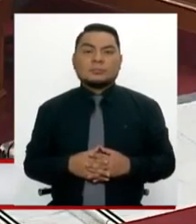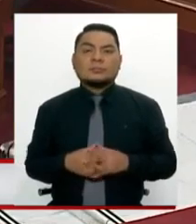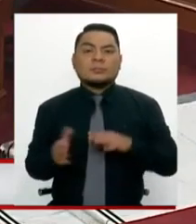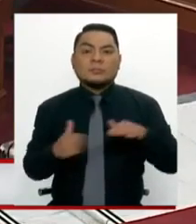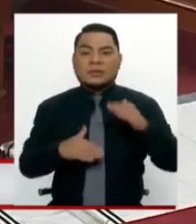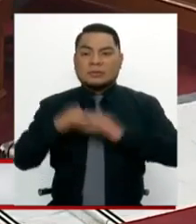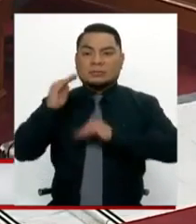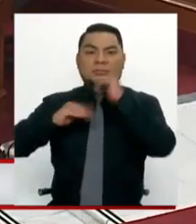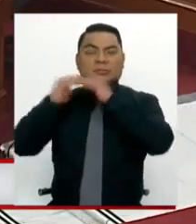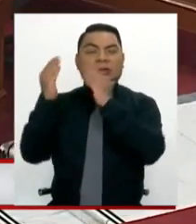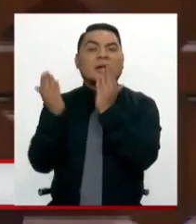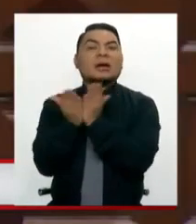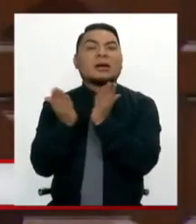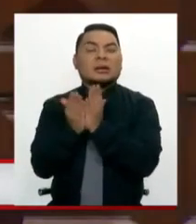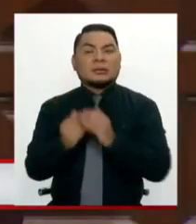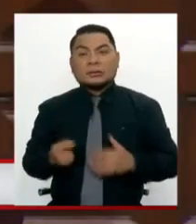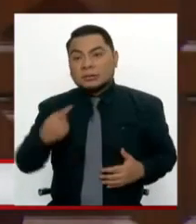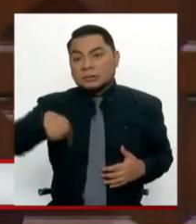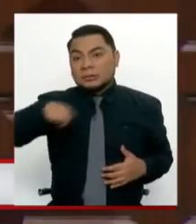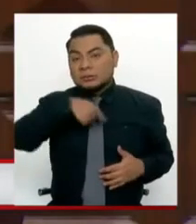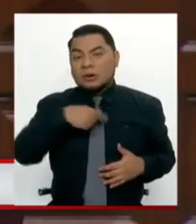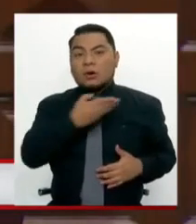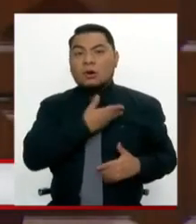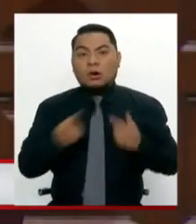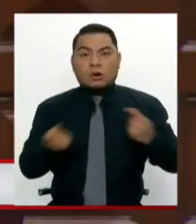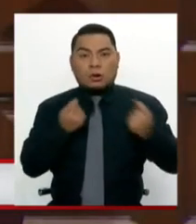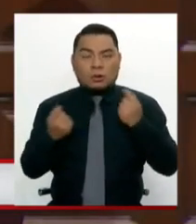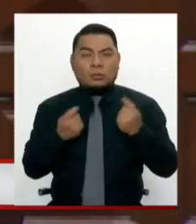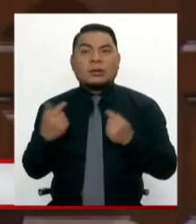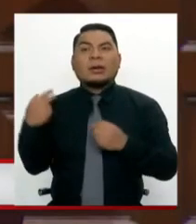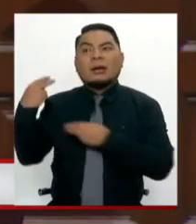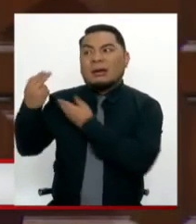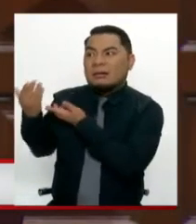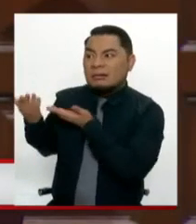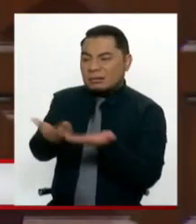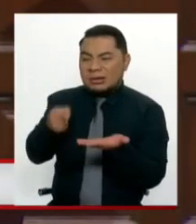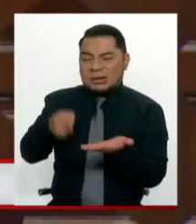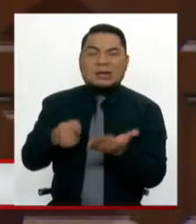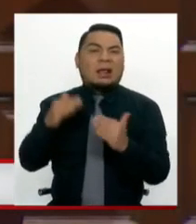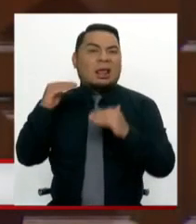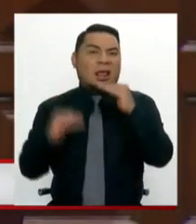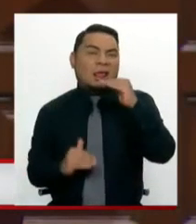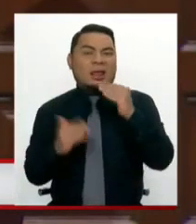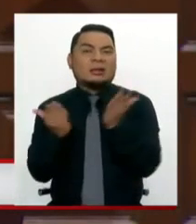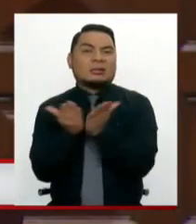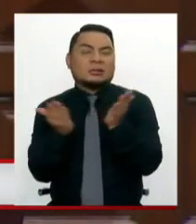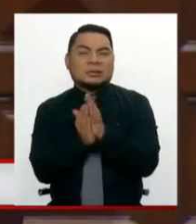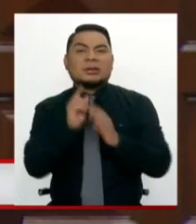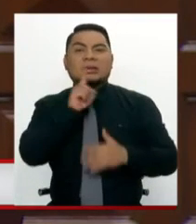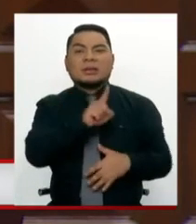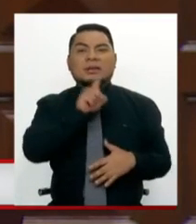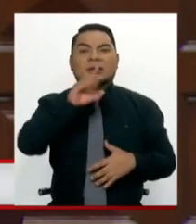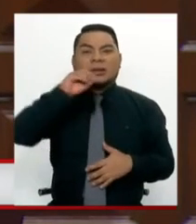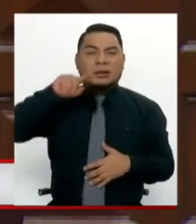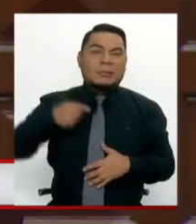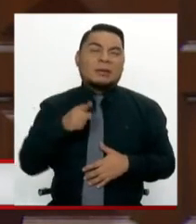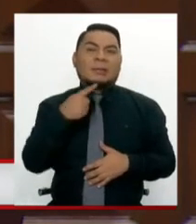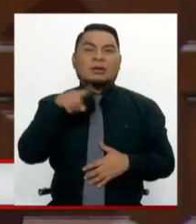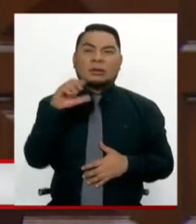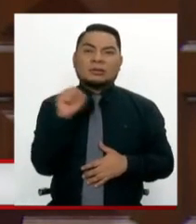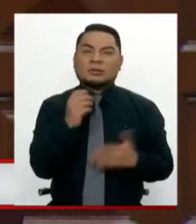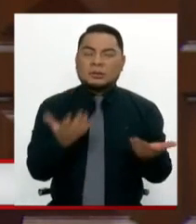Infraestructura educativa. Nuestro gobierno heredó una brecha de infraestructura educativa de más de 110.000 millones de